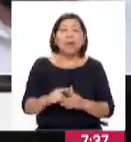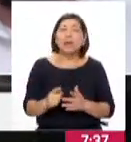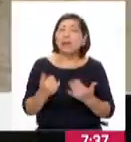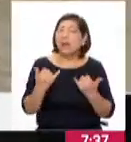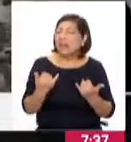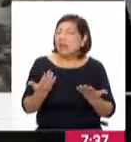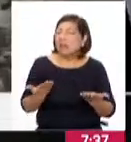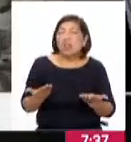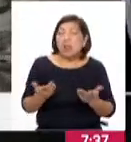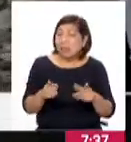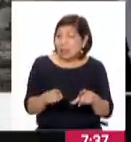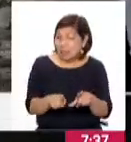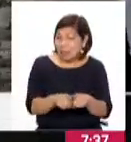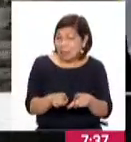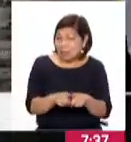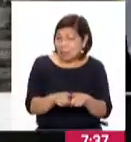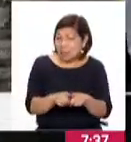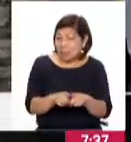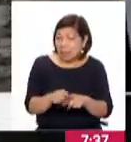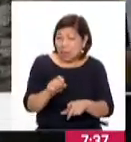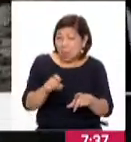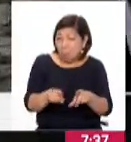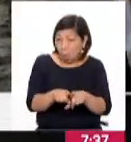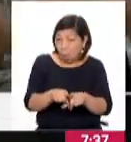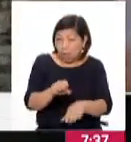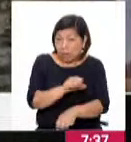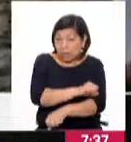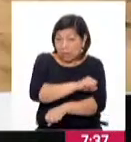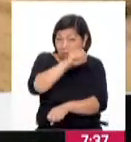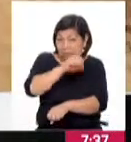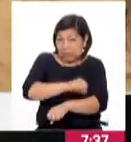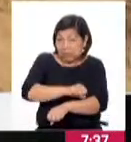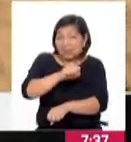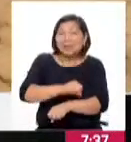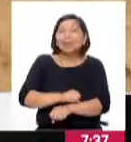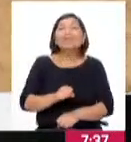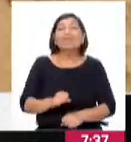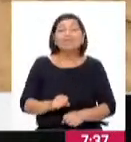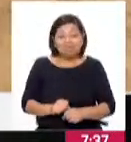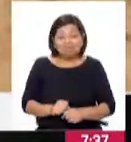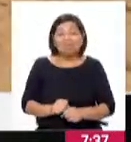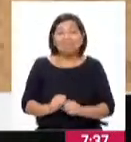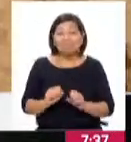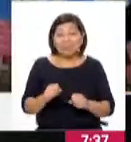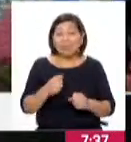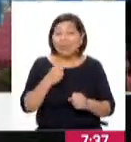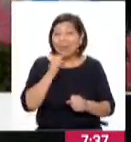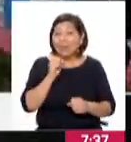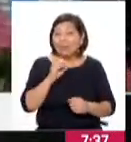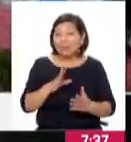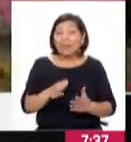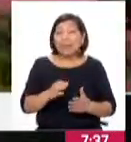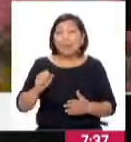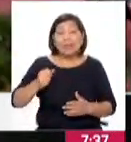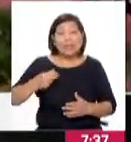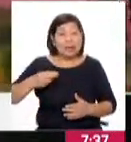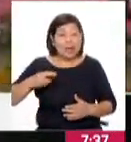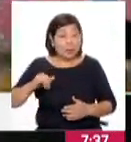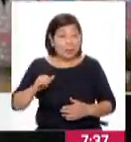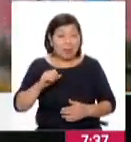esto se traduce también en lluvias en la sierra sí el pronóstico estacional del senami ya